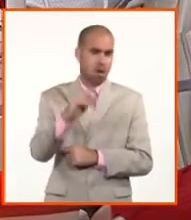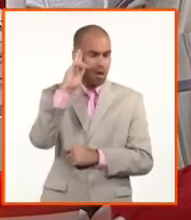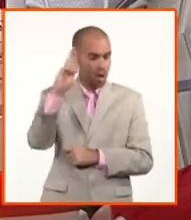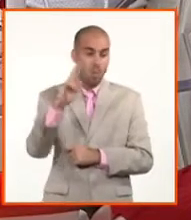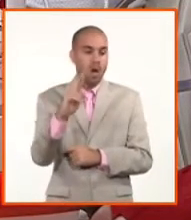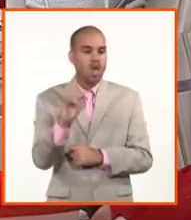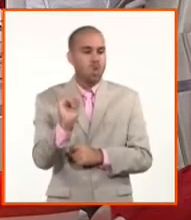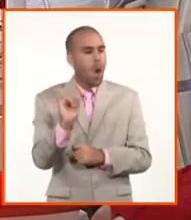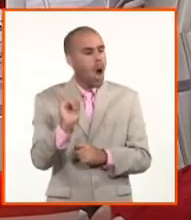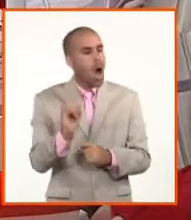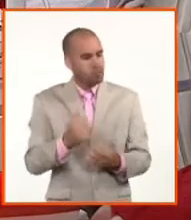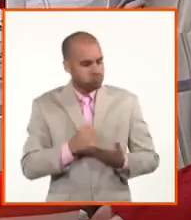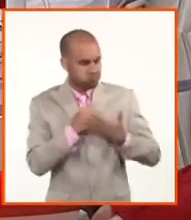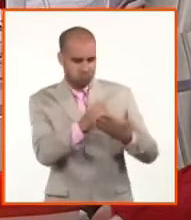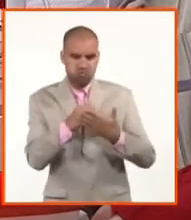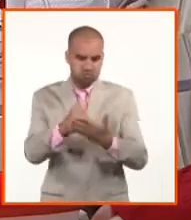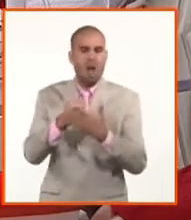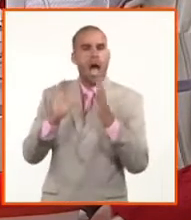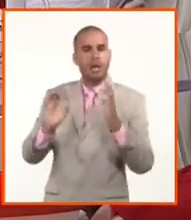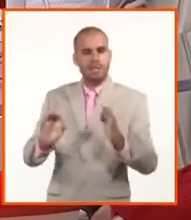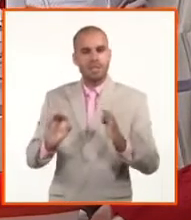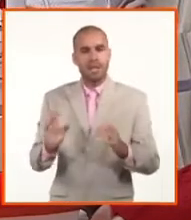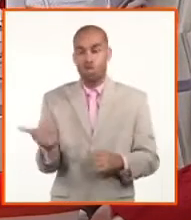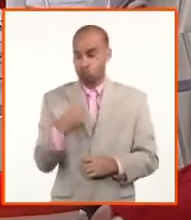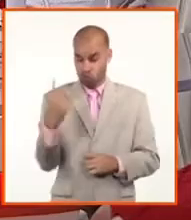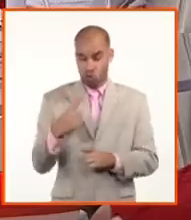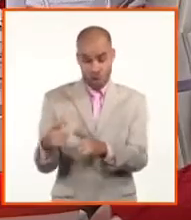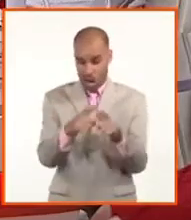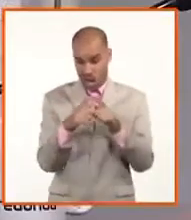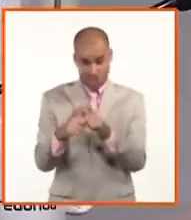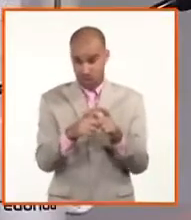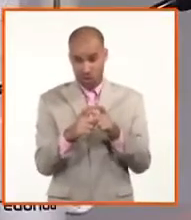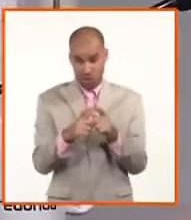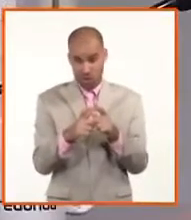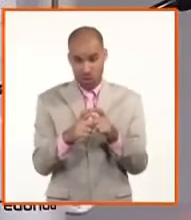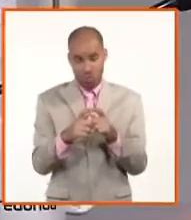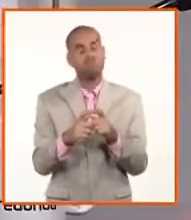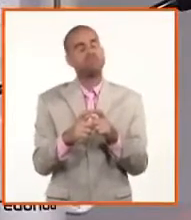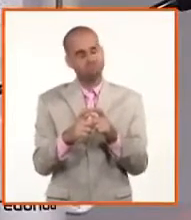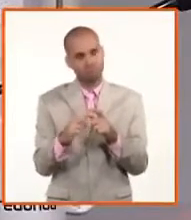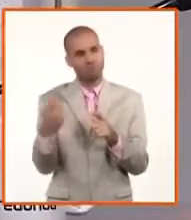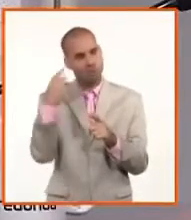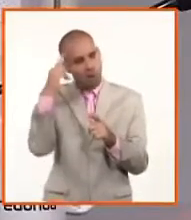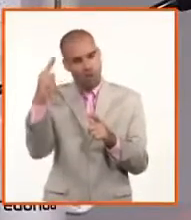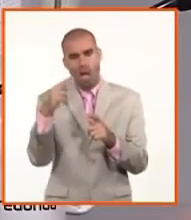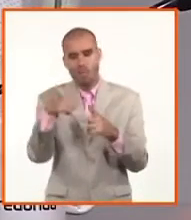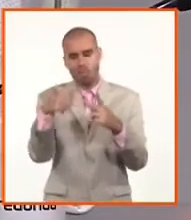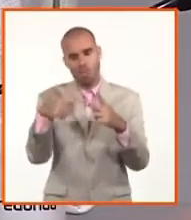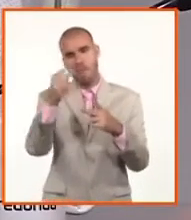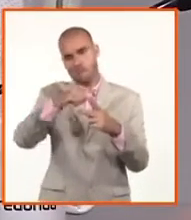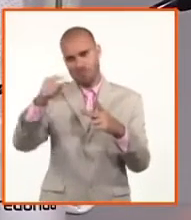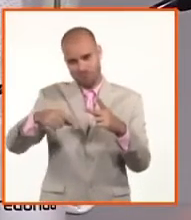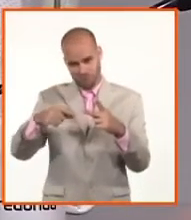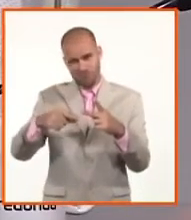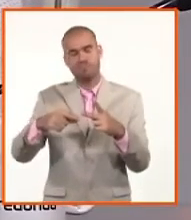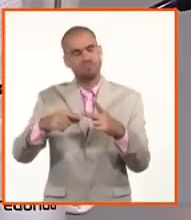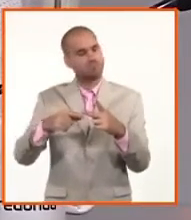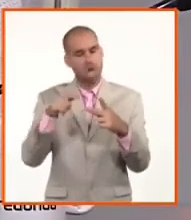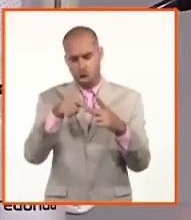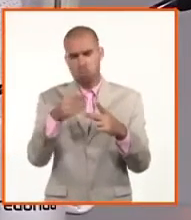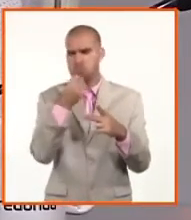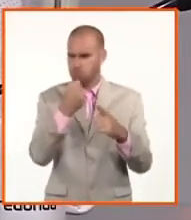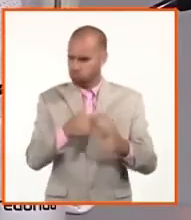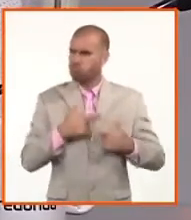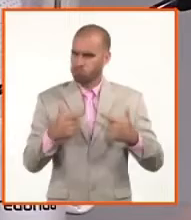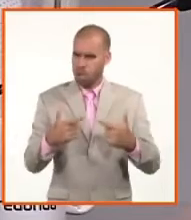de júbilo para nosotros. Los hermanos Saiz, Sergio y Luis Saiz, hubiesen sin duda alguna hecho algo semejante. Qué